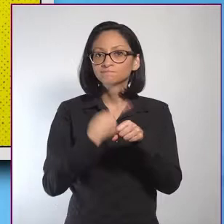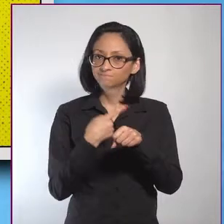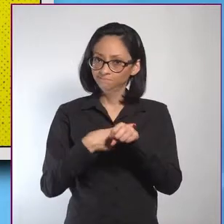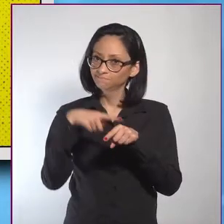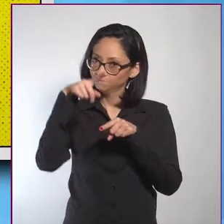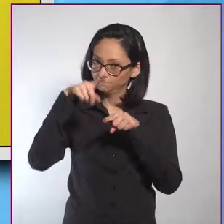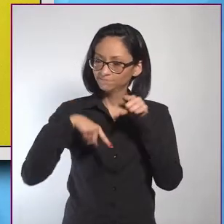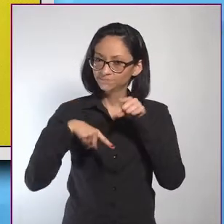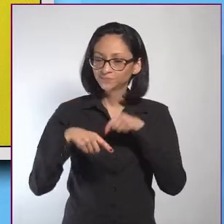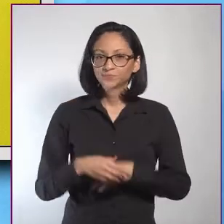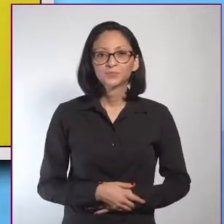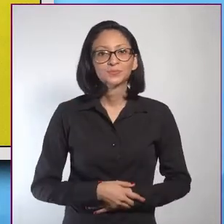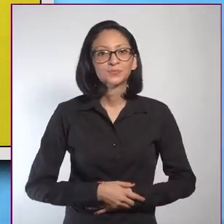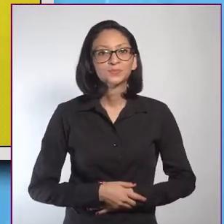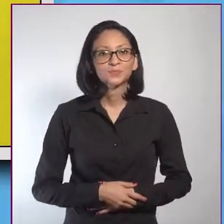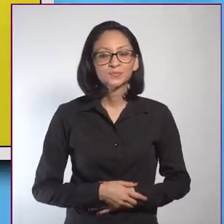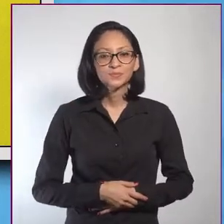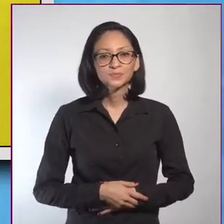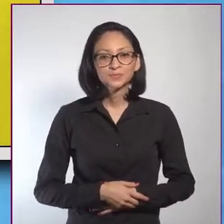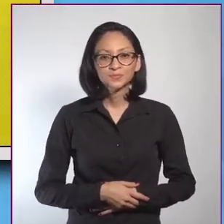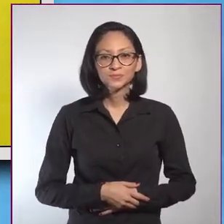enfermedad.